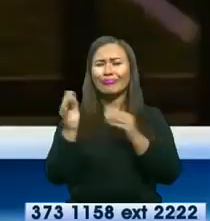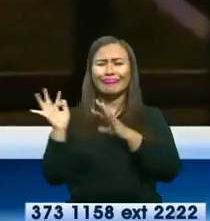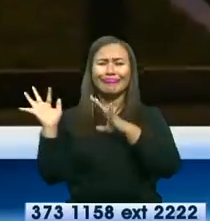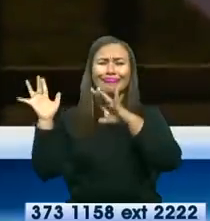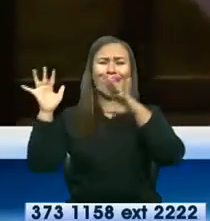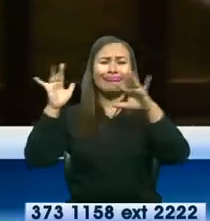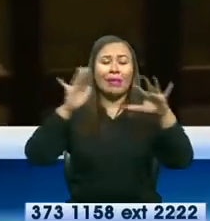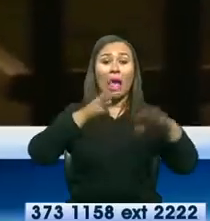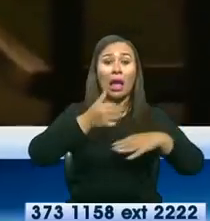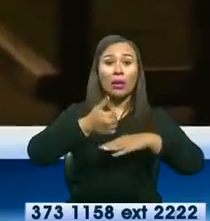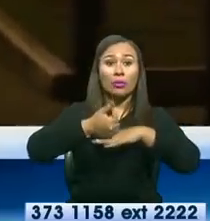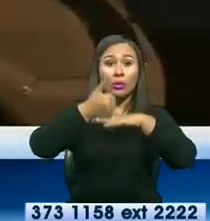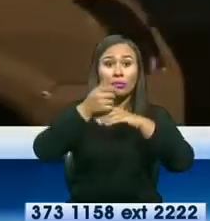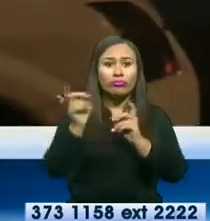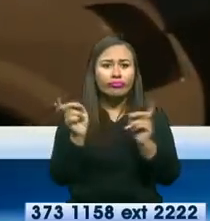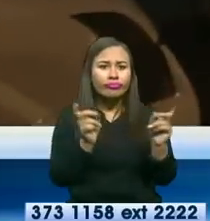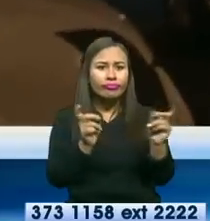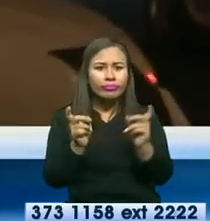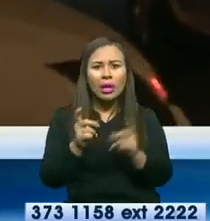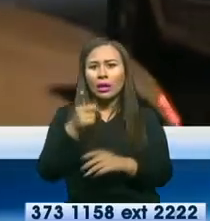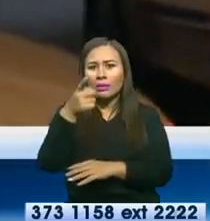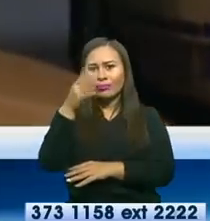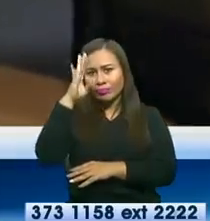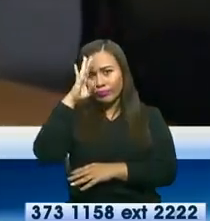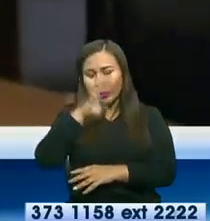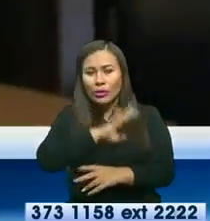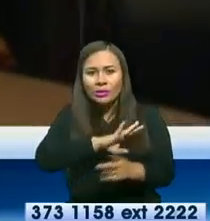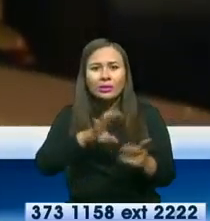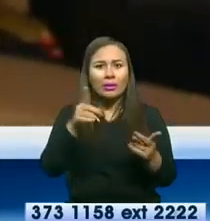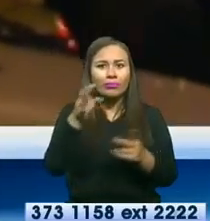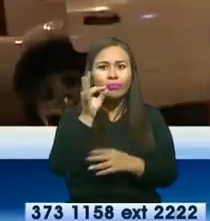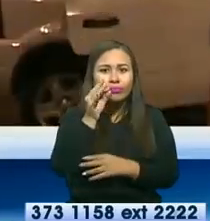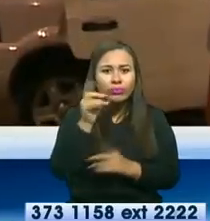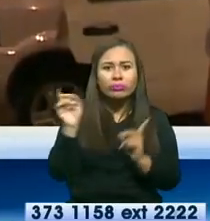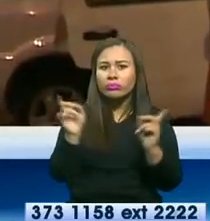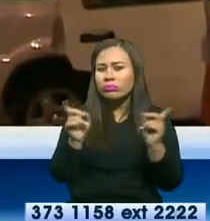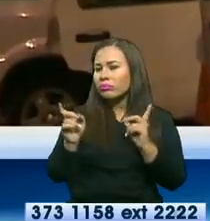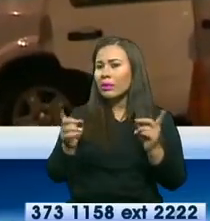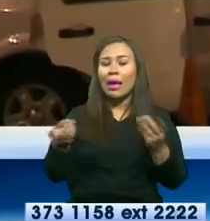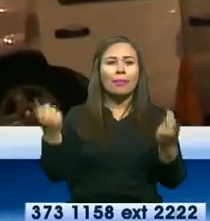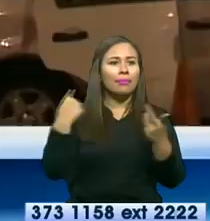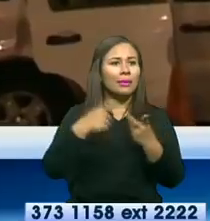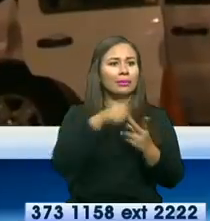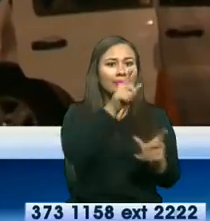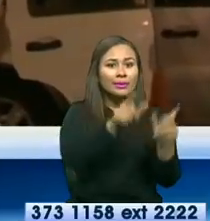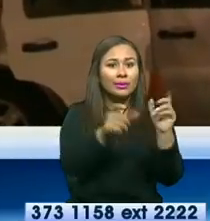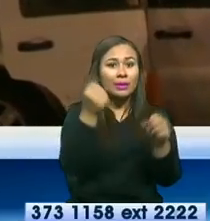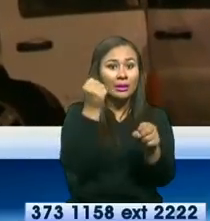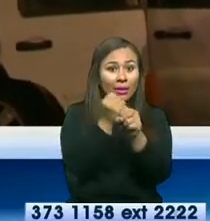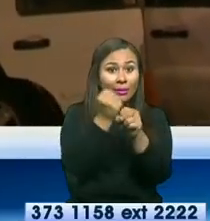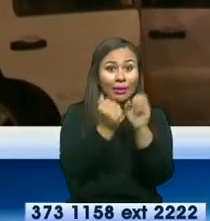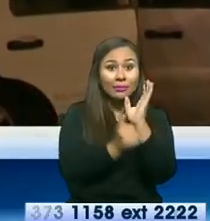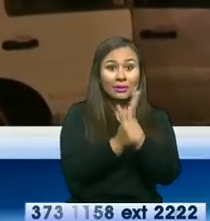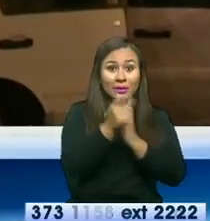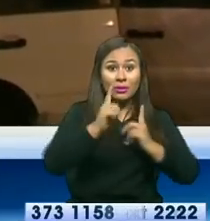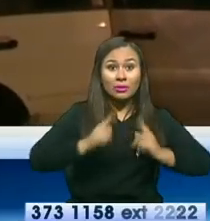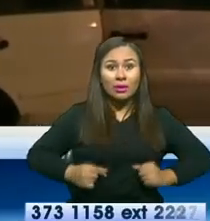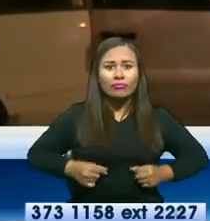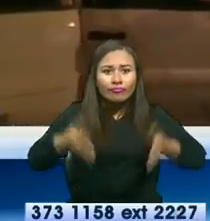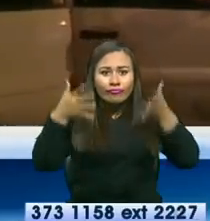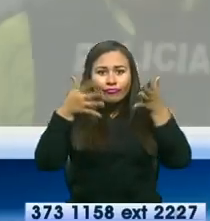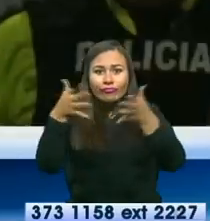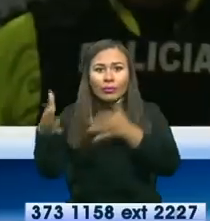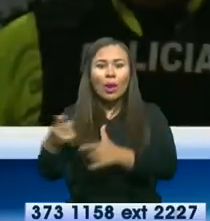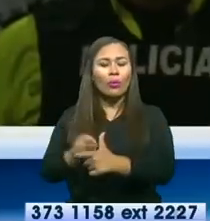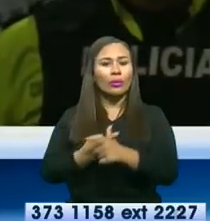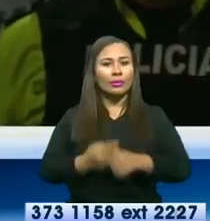llegaron autoridades de control, agentes de la DINASED y criminalística, además de funcionarios del Ministerio de Salud, para atender la urgencia.